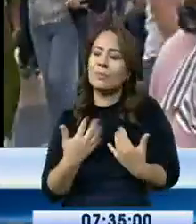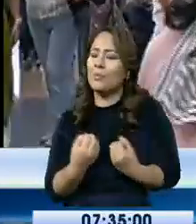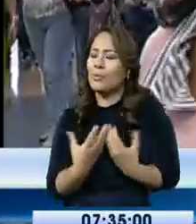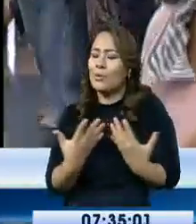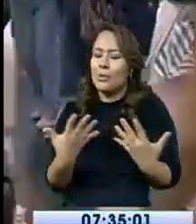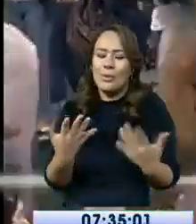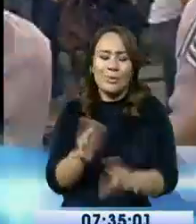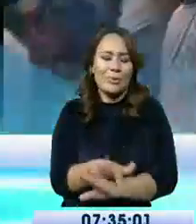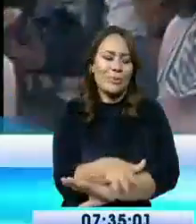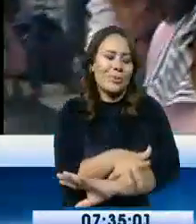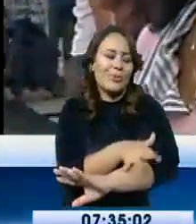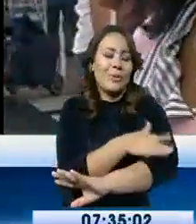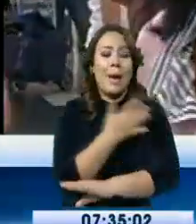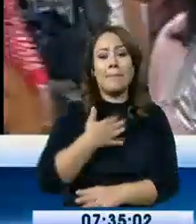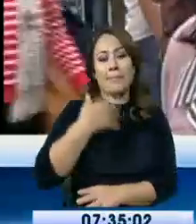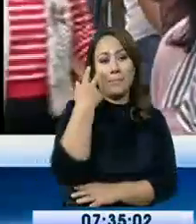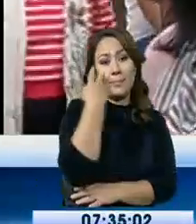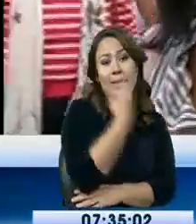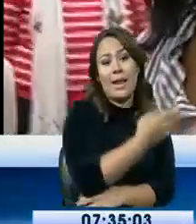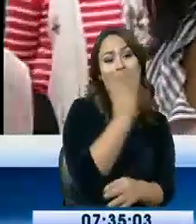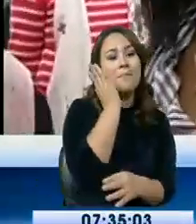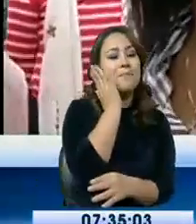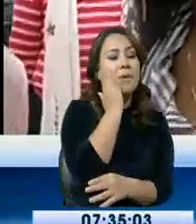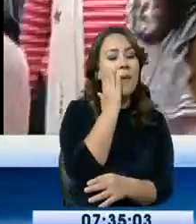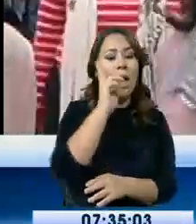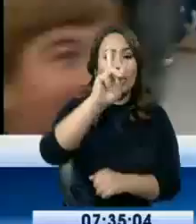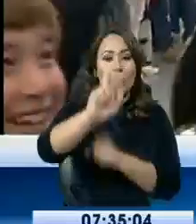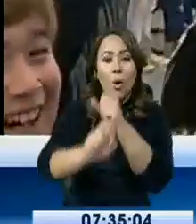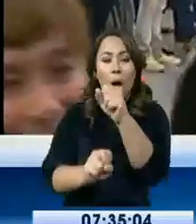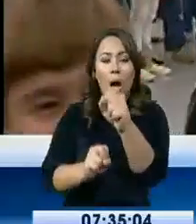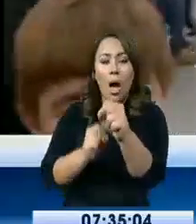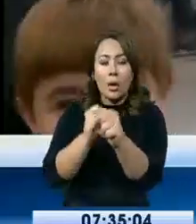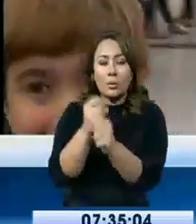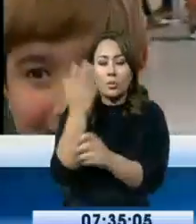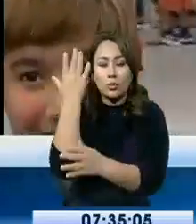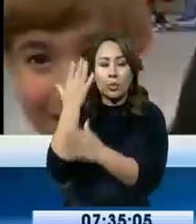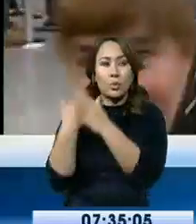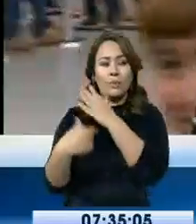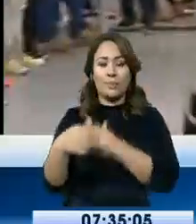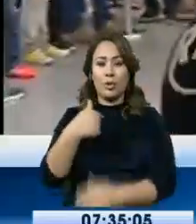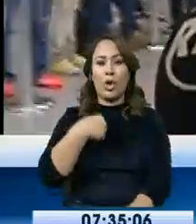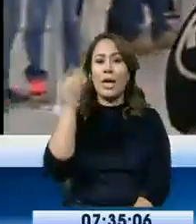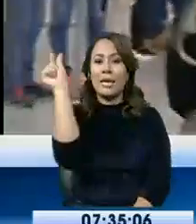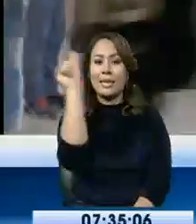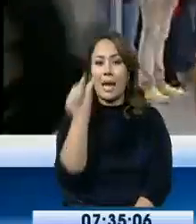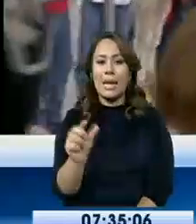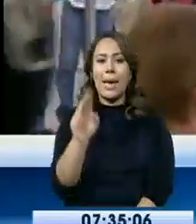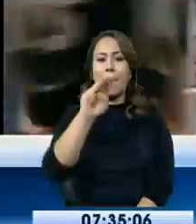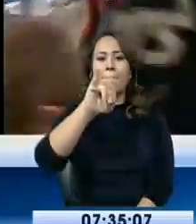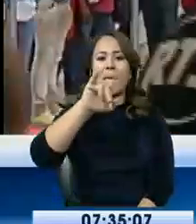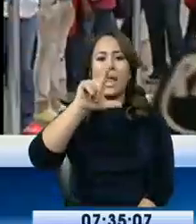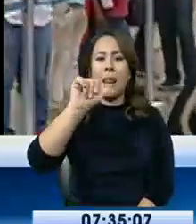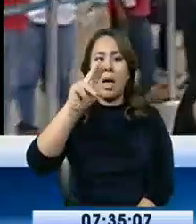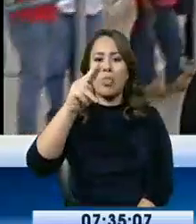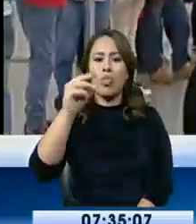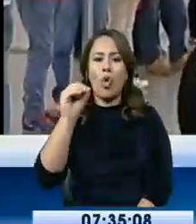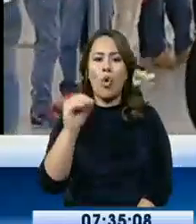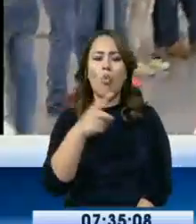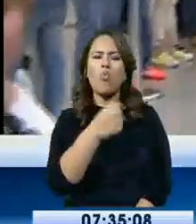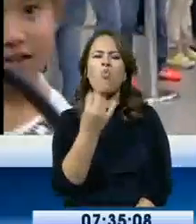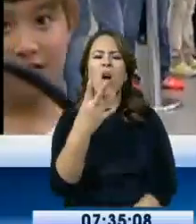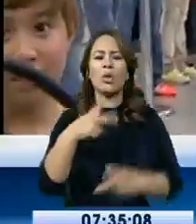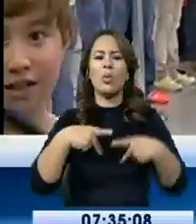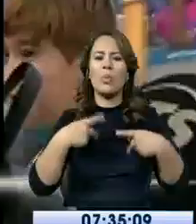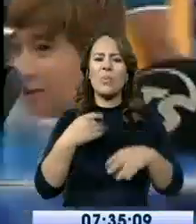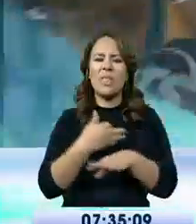madre en el mundo. ¿Hace cuánto que no la vi? Hace 2 años. De Milano. De Milán. ¿Cuánto tiempo viviendo por allá?